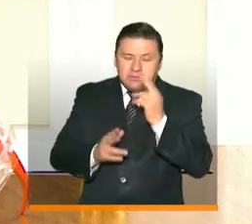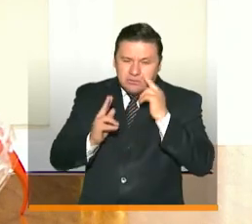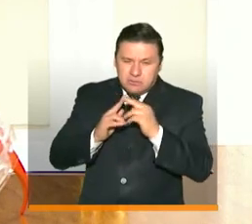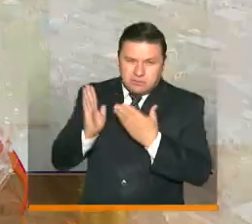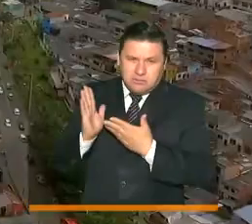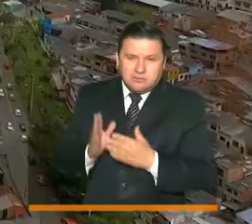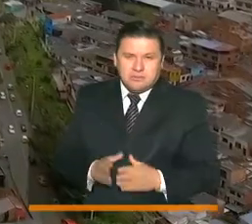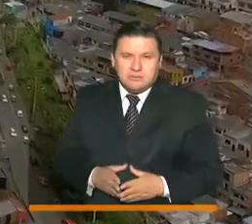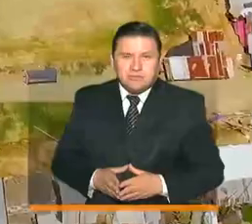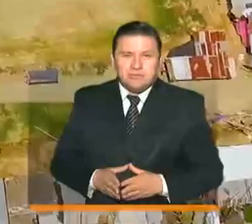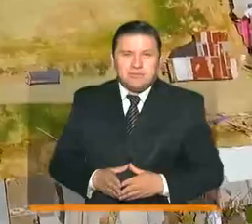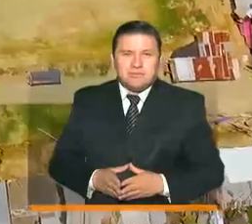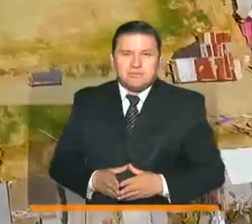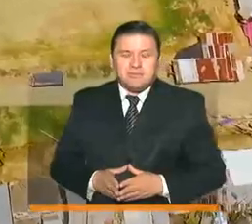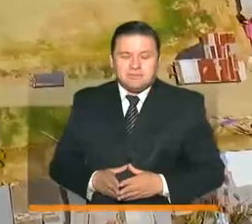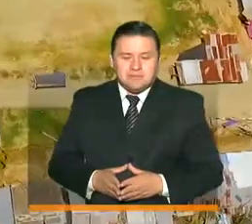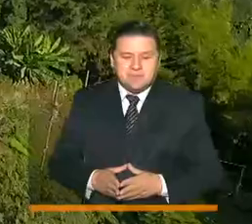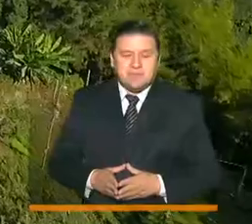Conozcámoslo.